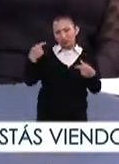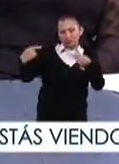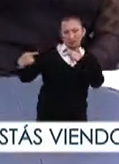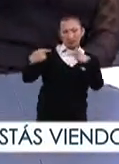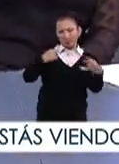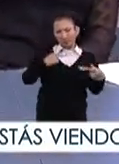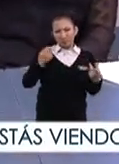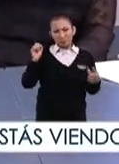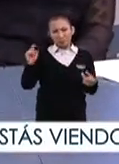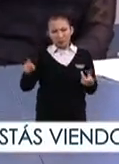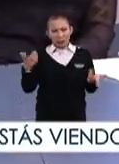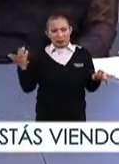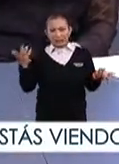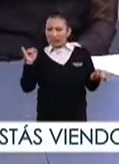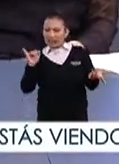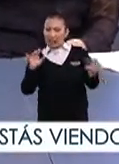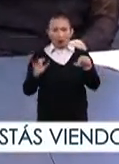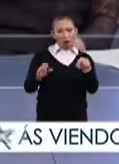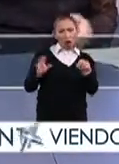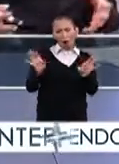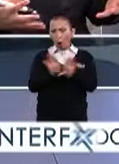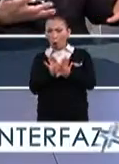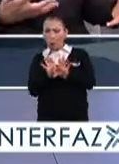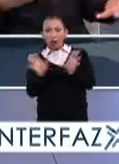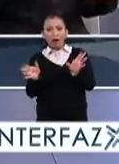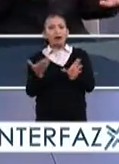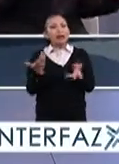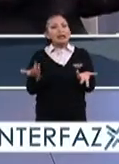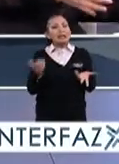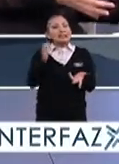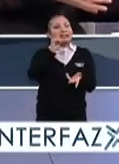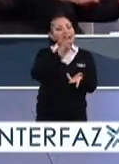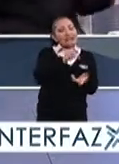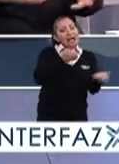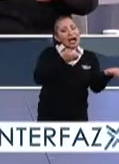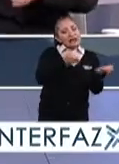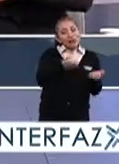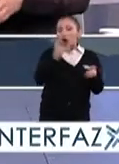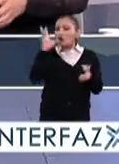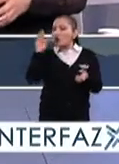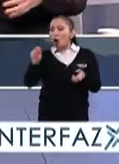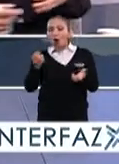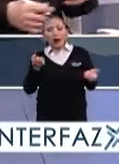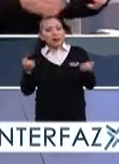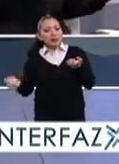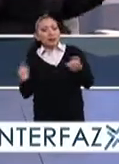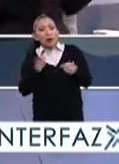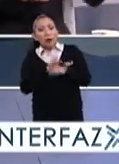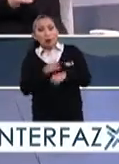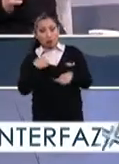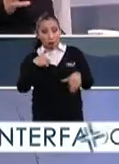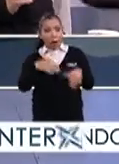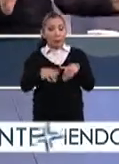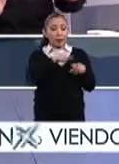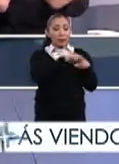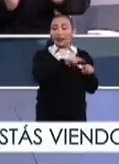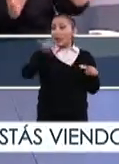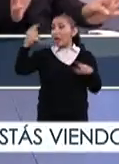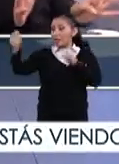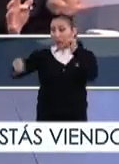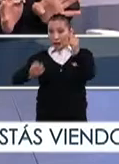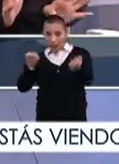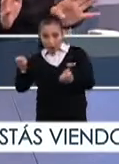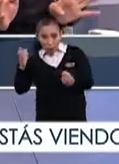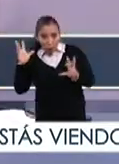polémica justamente de eso que mencionabas, ¿no? ¿Qué sí es ejercicio, qué no es ejercicio? Okay. Si camino de aquí a la